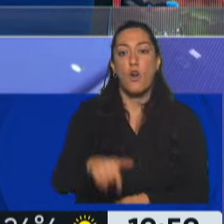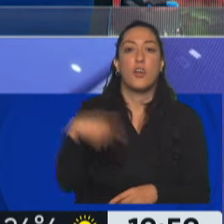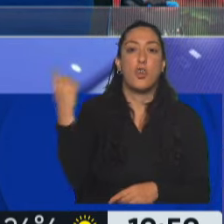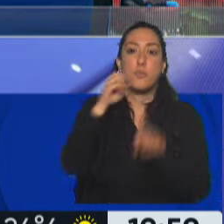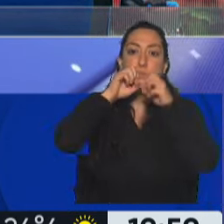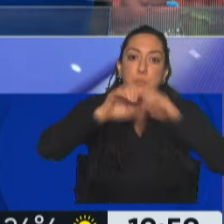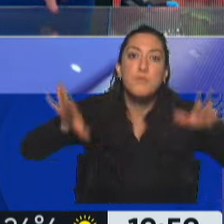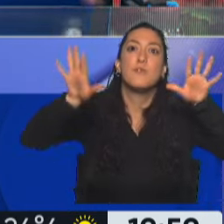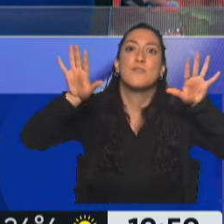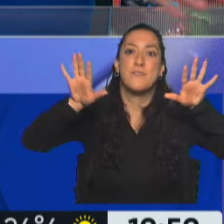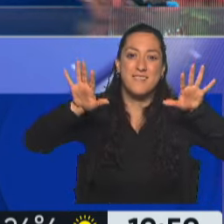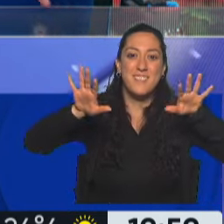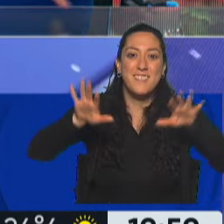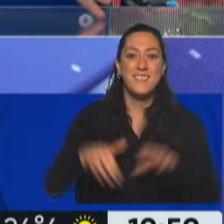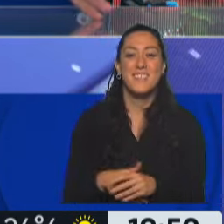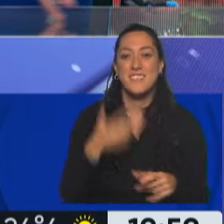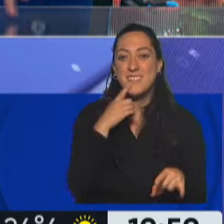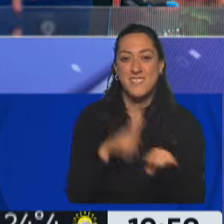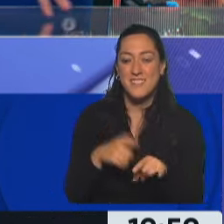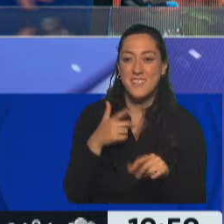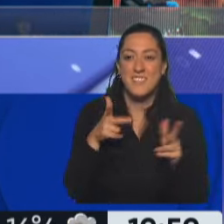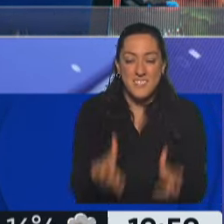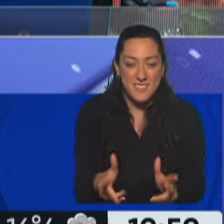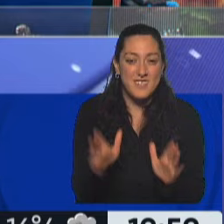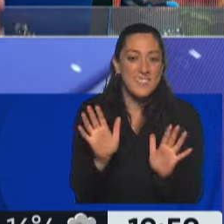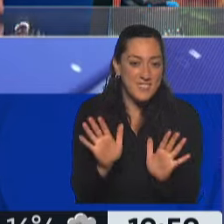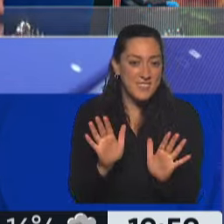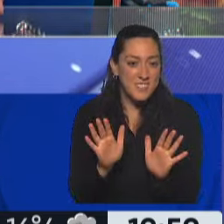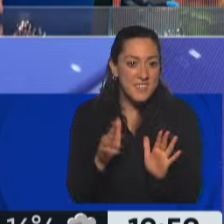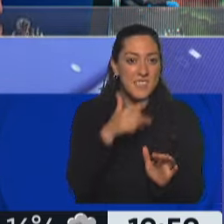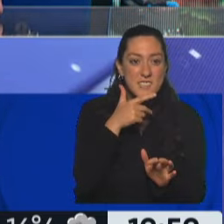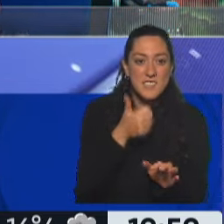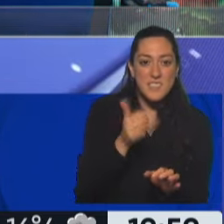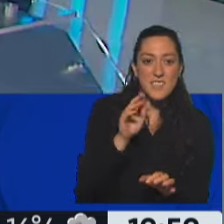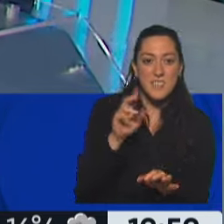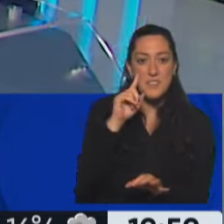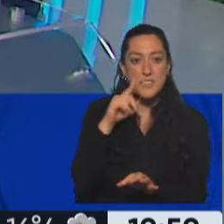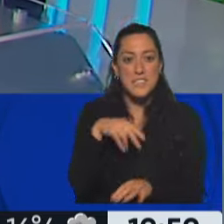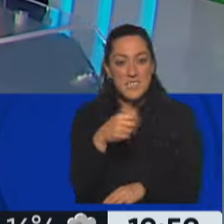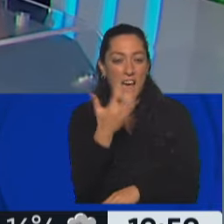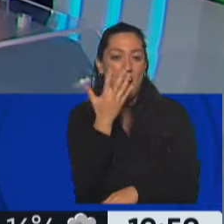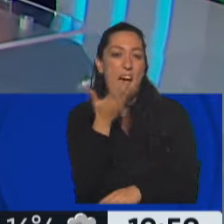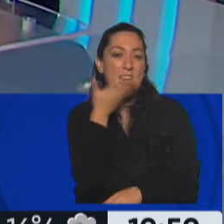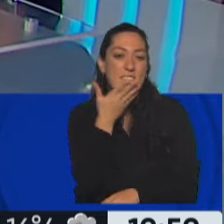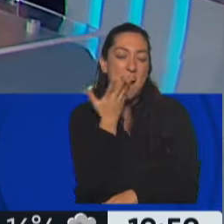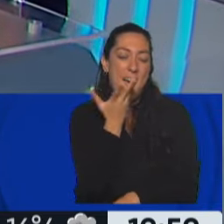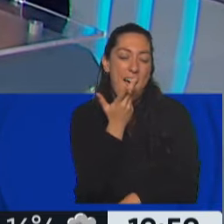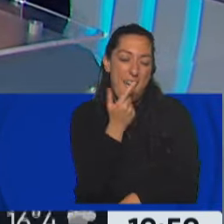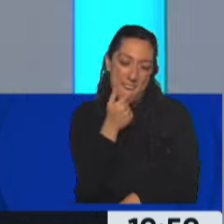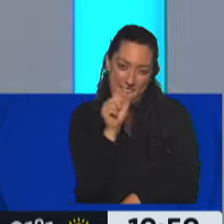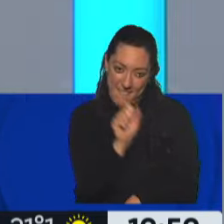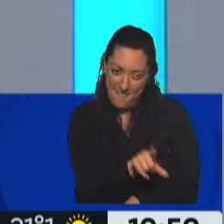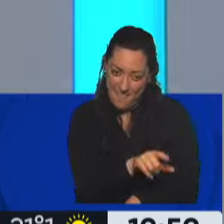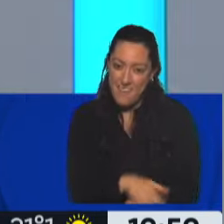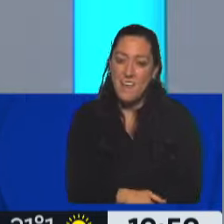se dice en el mundo del espectáculo, se prendió el ventilador y empezaron a hablar. Y quien habló fue Sabrina Rojas. Le encanta hablar a Sabrina Rojas. Le encanta. Igual, le encanta hablar. Le encanta hablar. Le